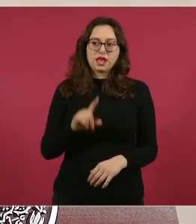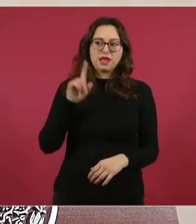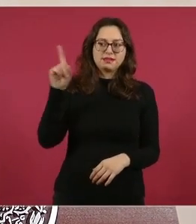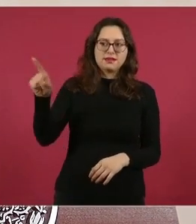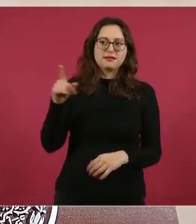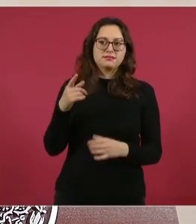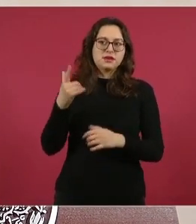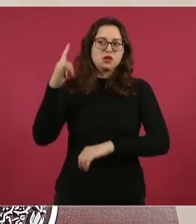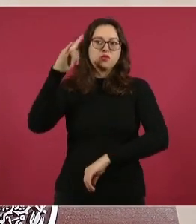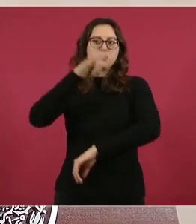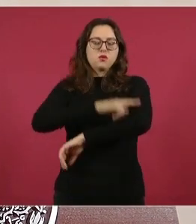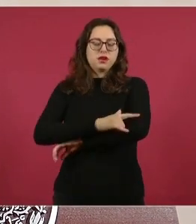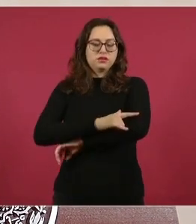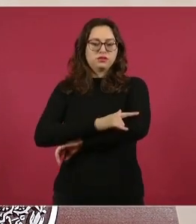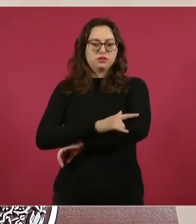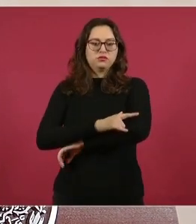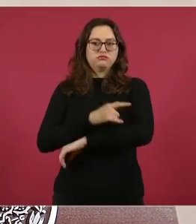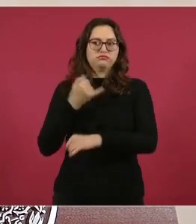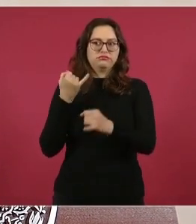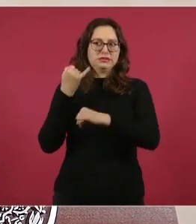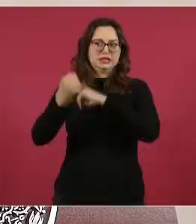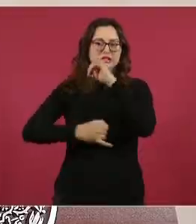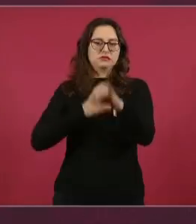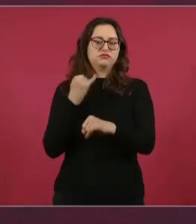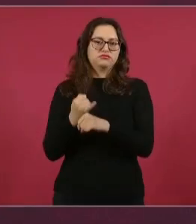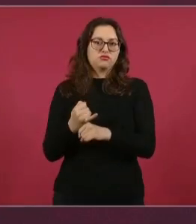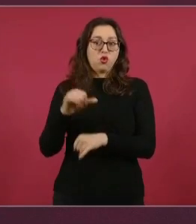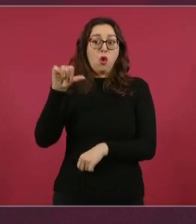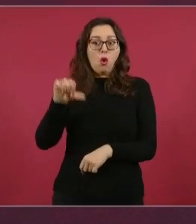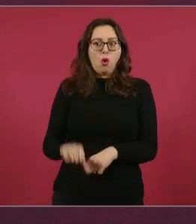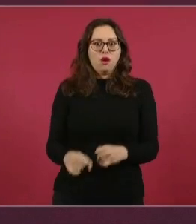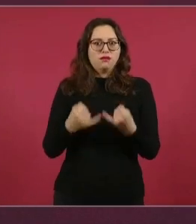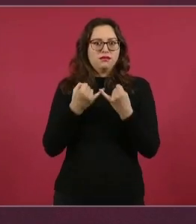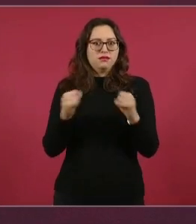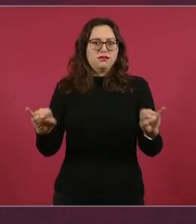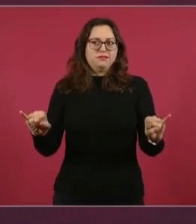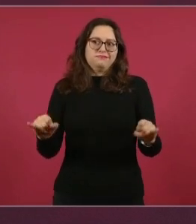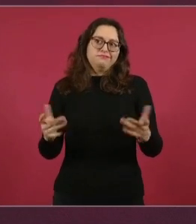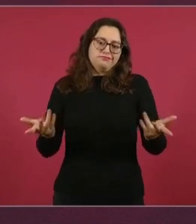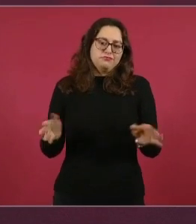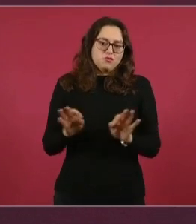Quintana Roo, aeropuerto internacional. También